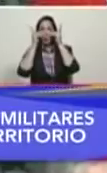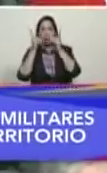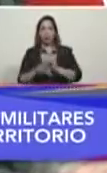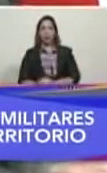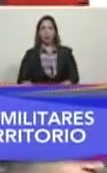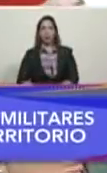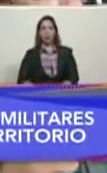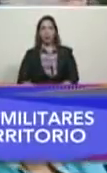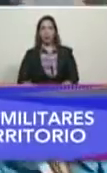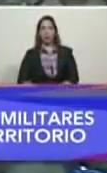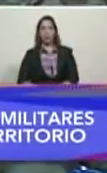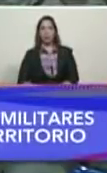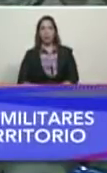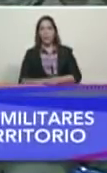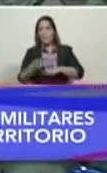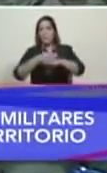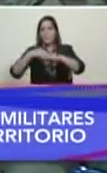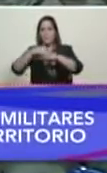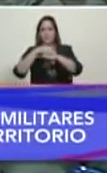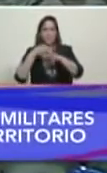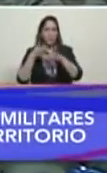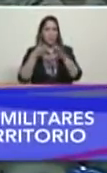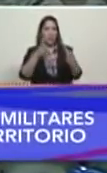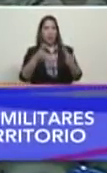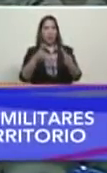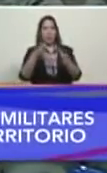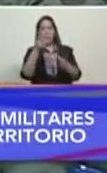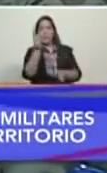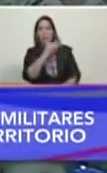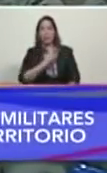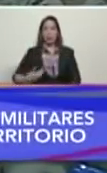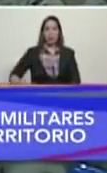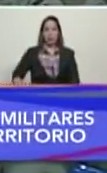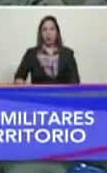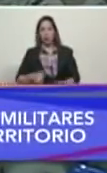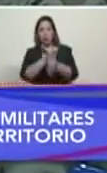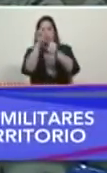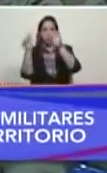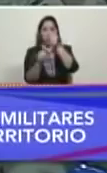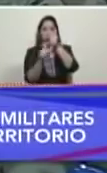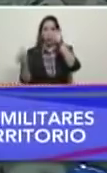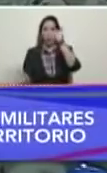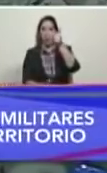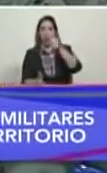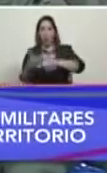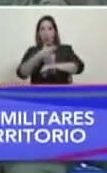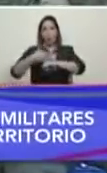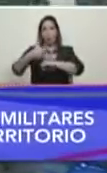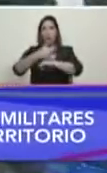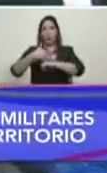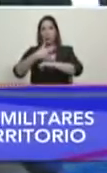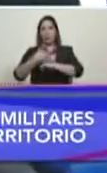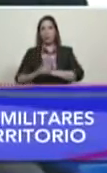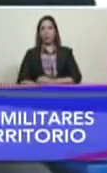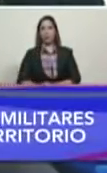Delcy Rodríguez, a los ministros, ministras, vicepresidentes y vicepresidentas de gobierno.